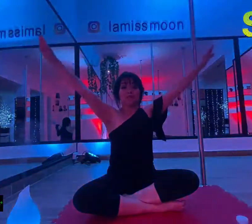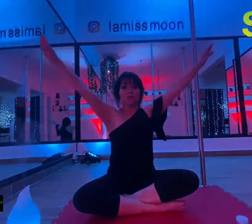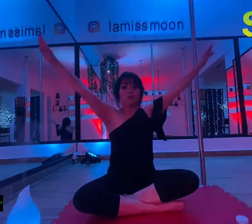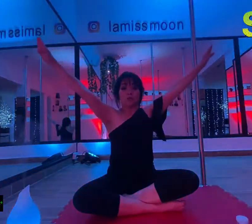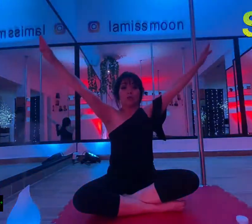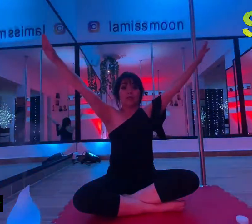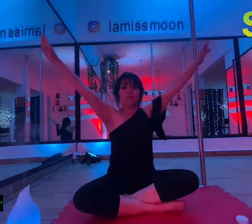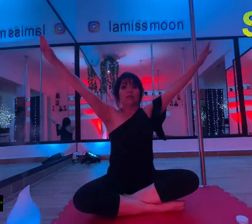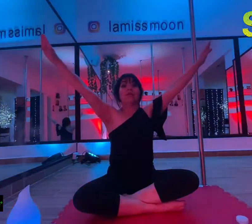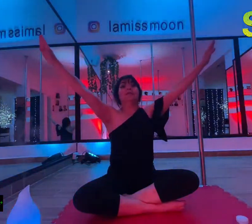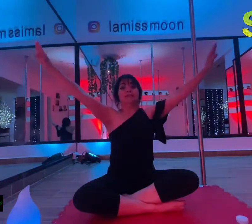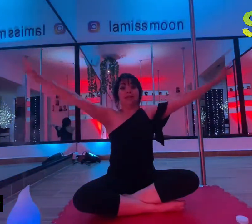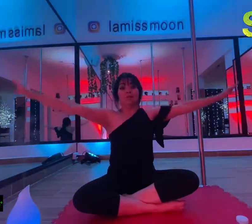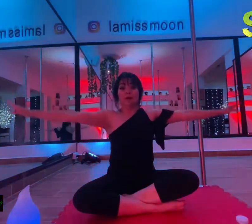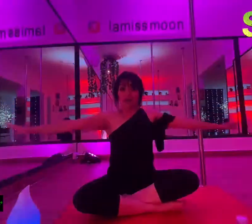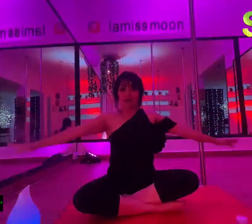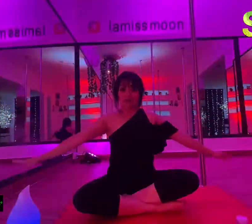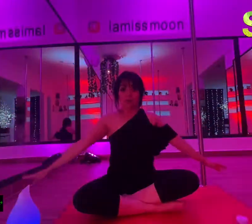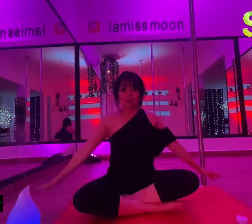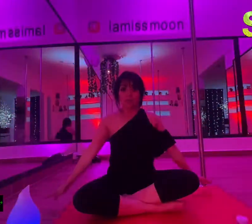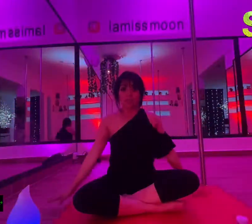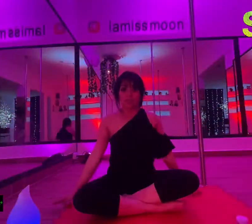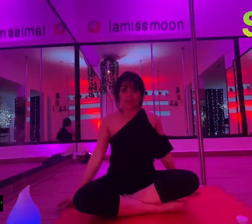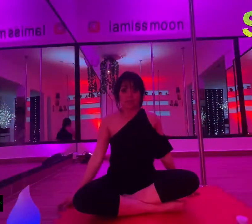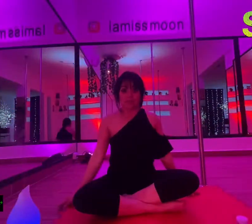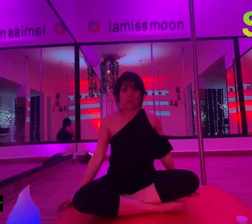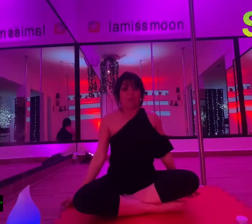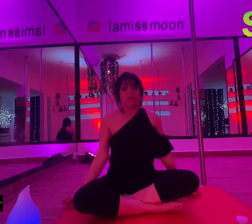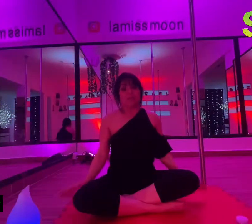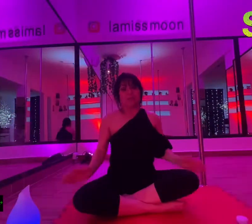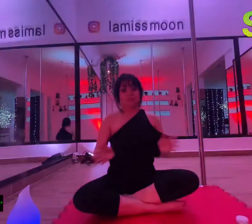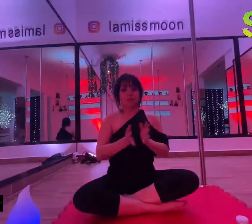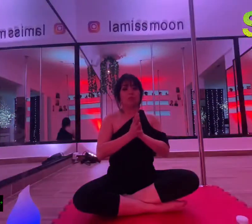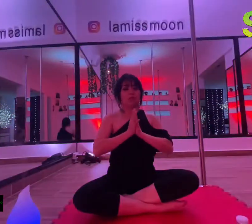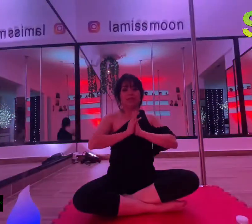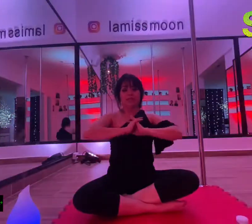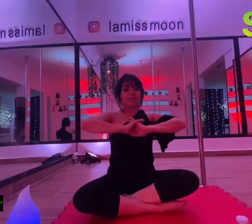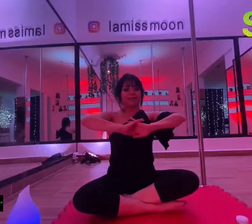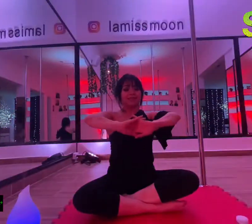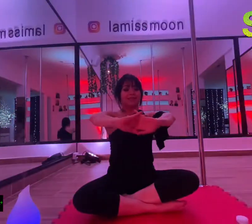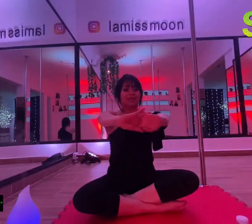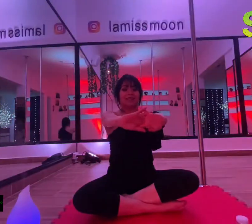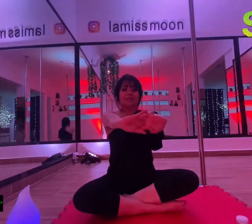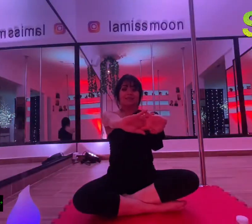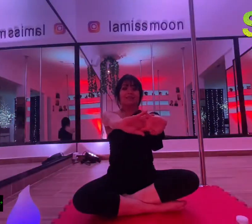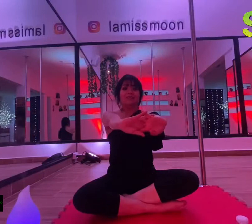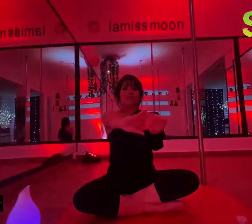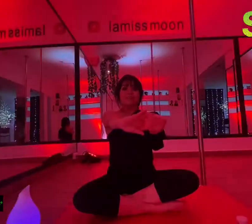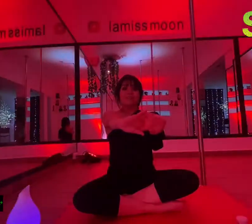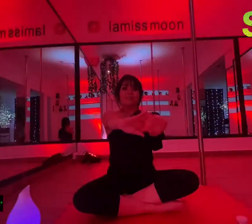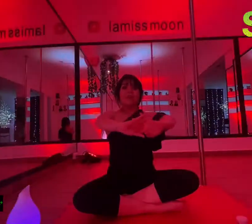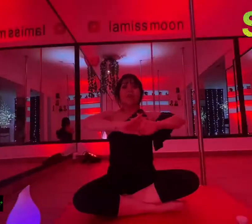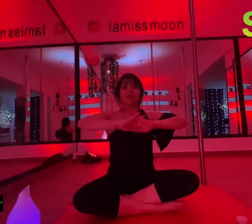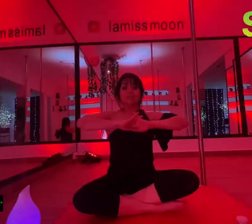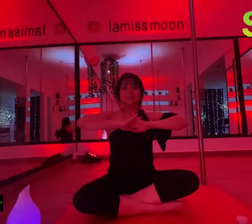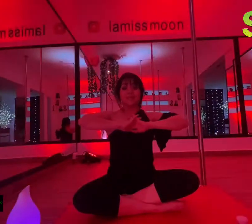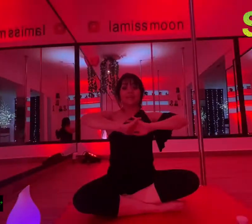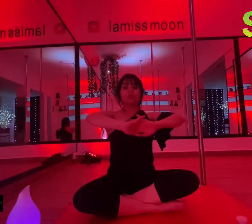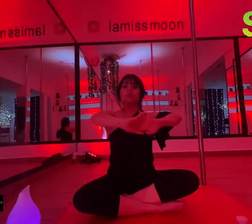por hacerlo, ¿ok? De aquí bajamos y quedamos. Si me siento muy cansada, estiren,